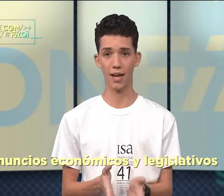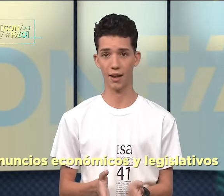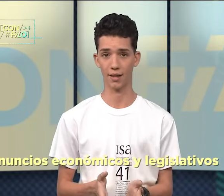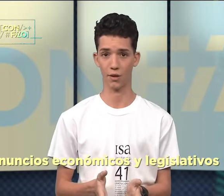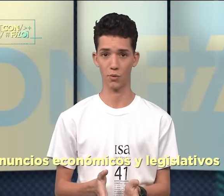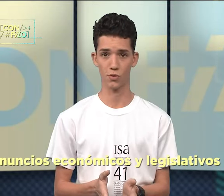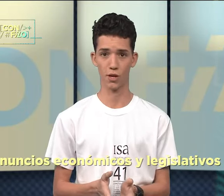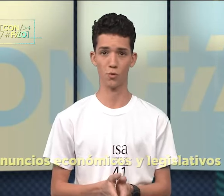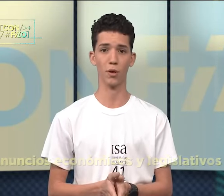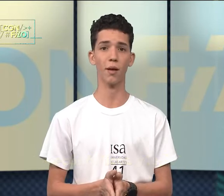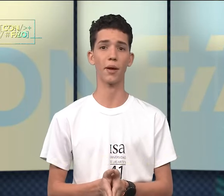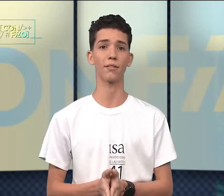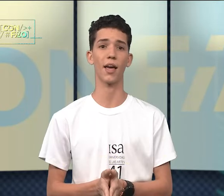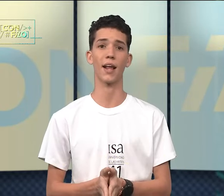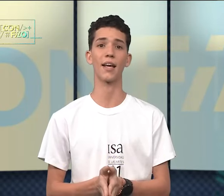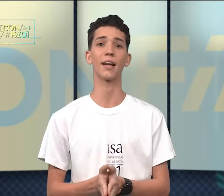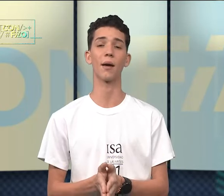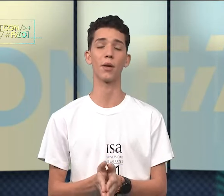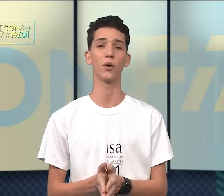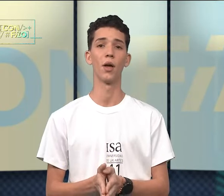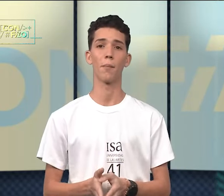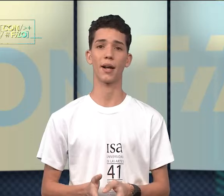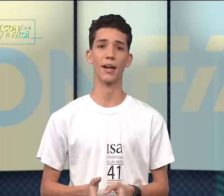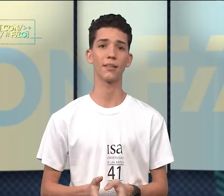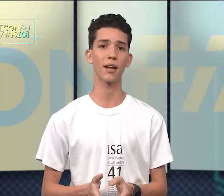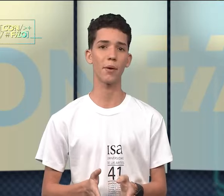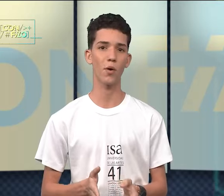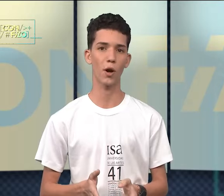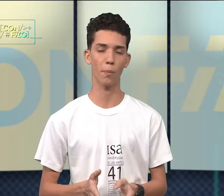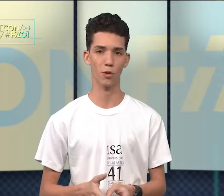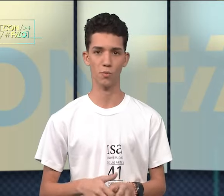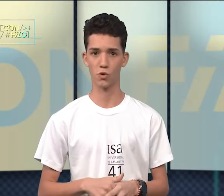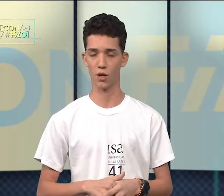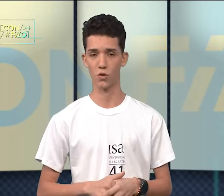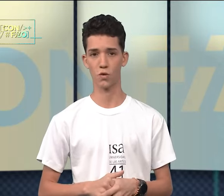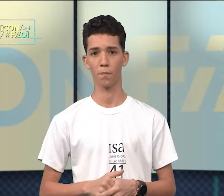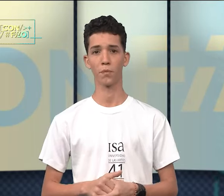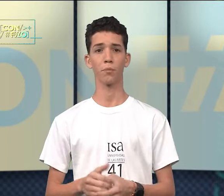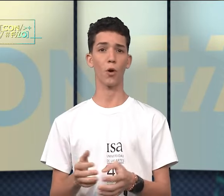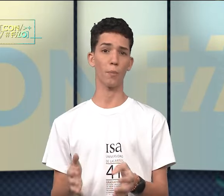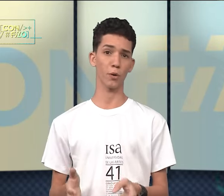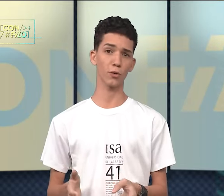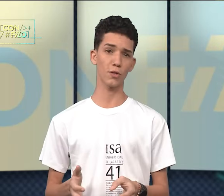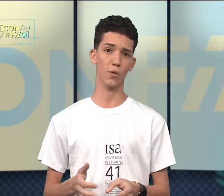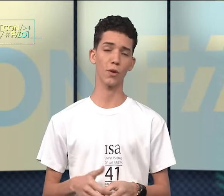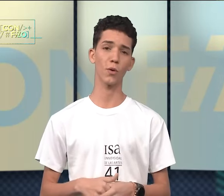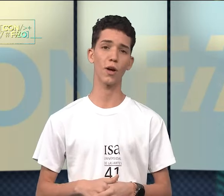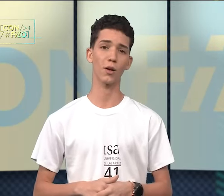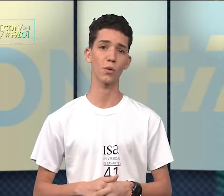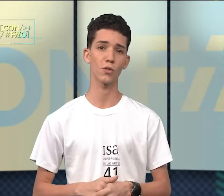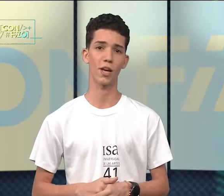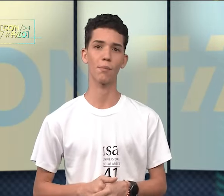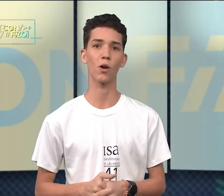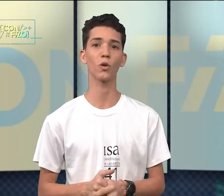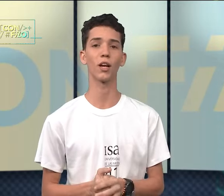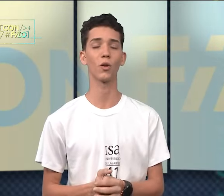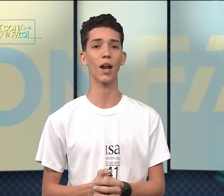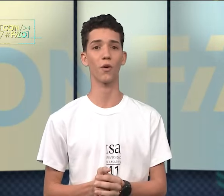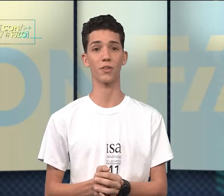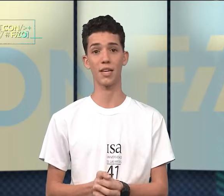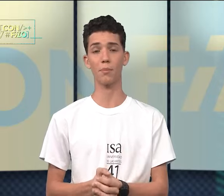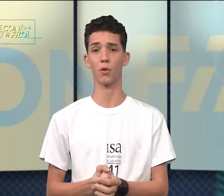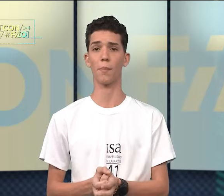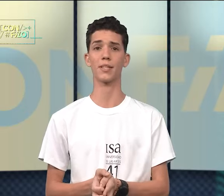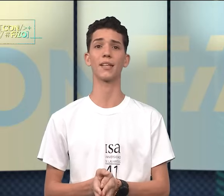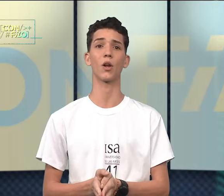económicos y legislativos, que supuestamente allanarían el camino para que Argentina mejore en los próximos años. Por lo pronto, según algunos cálculos, el valor del